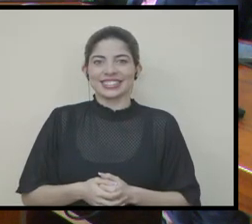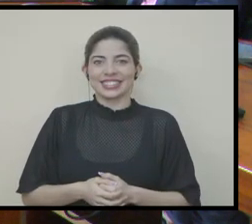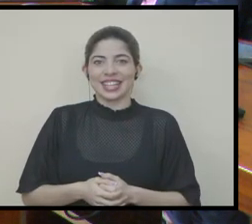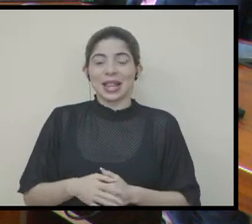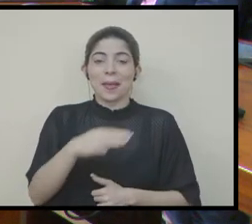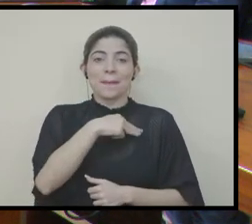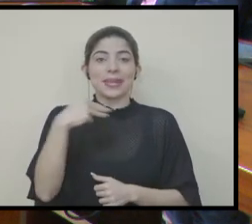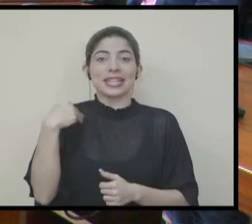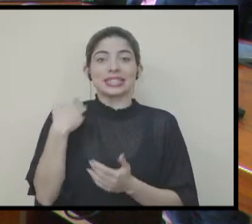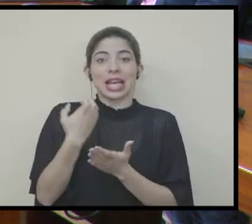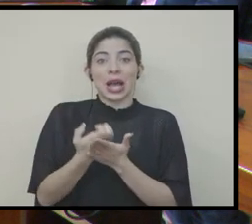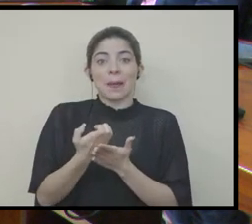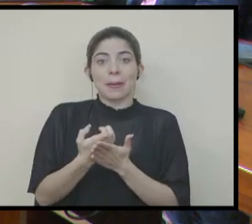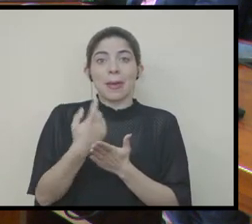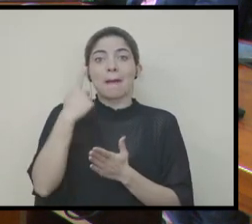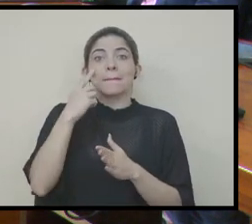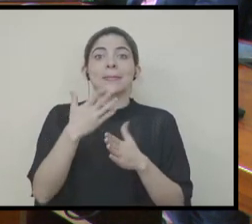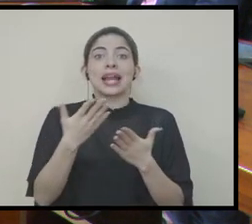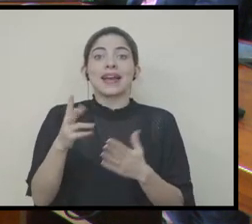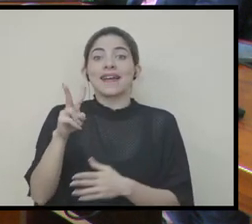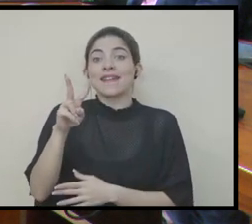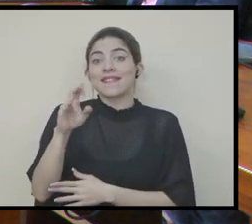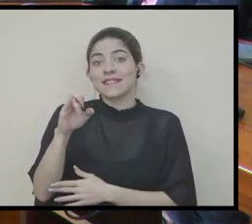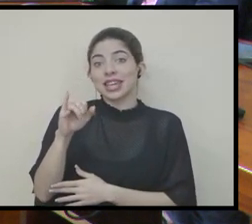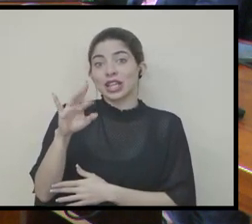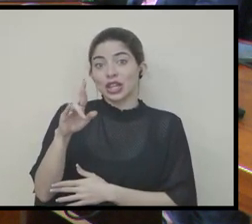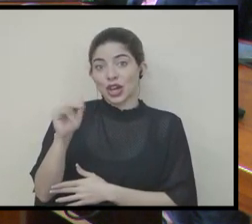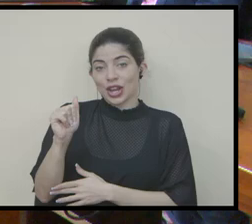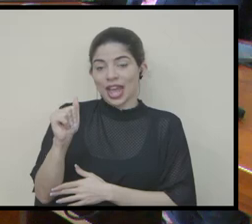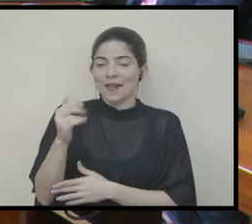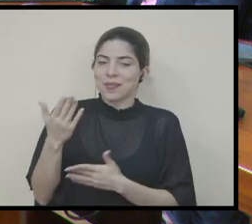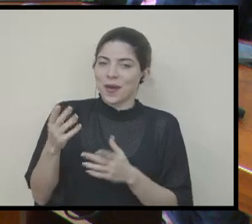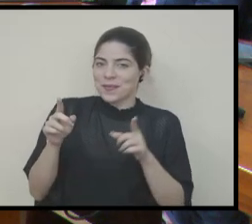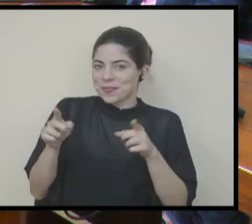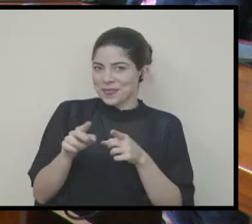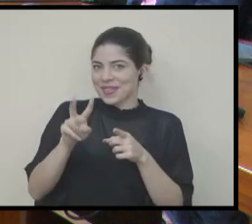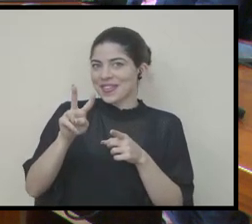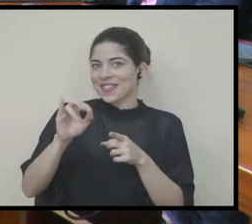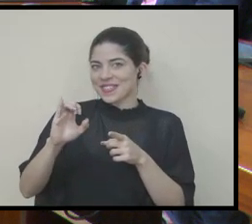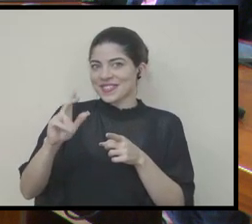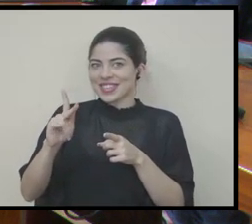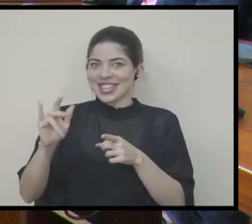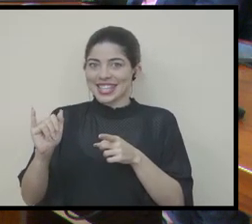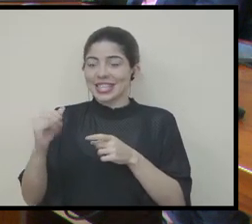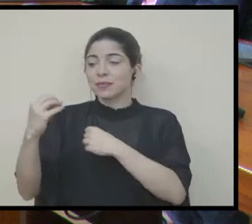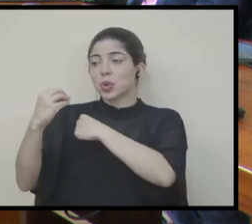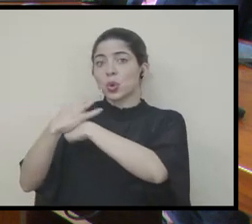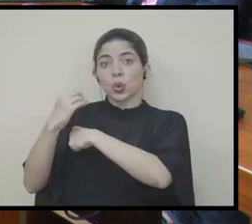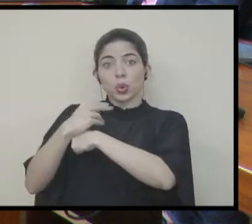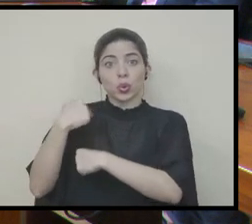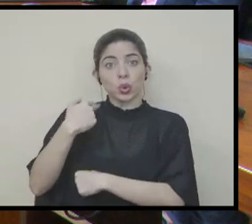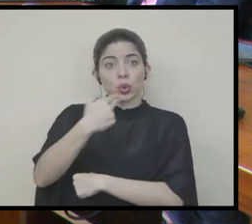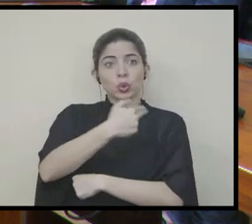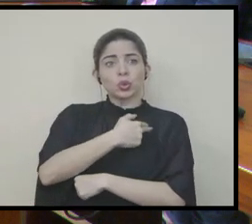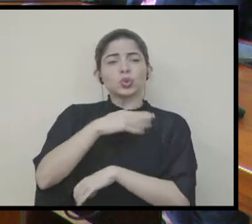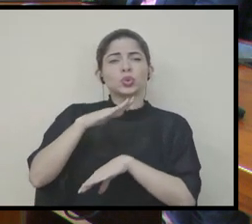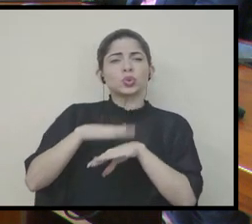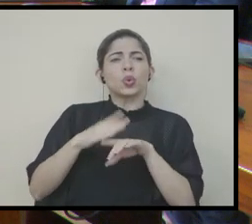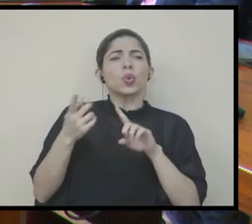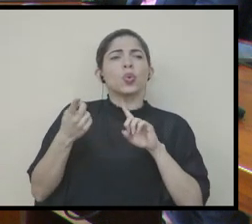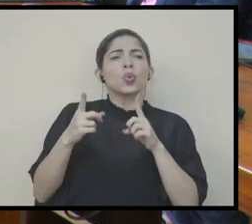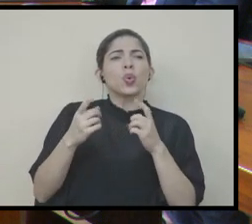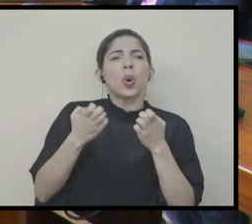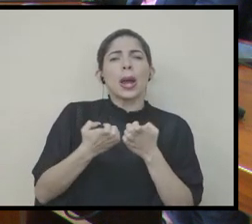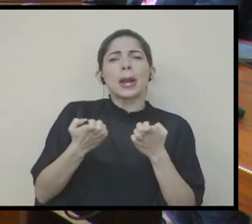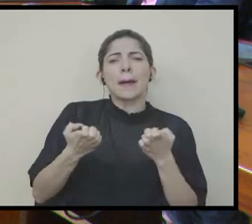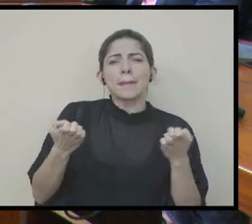La ministra de Economía, para que también doña Victoria, doña Vicky, nos oriente a quienes nos ven de instrumentos,